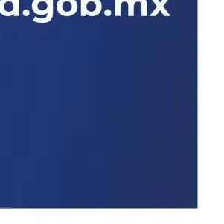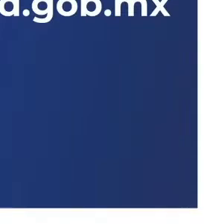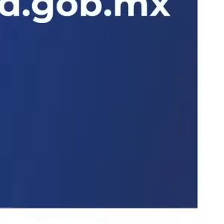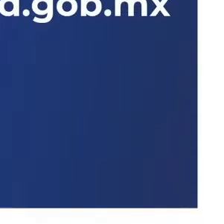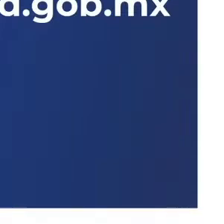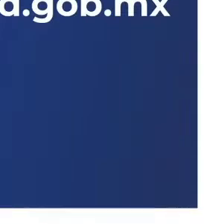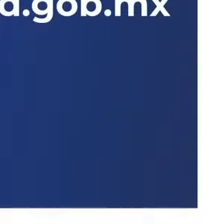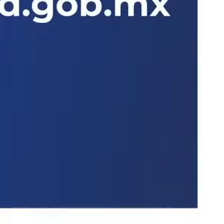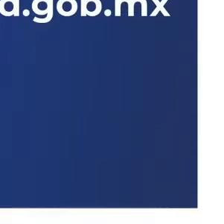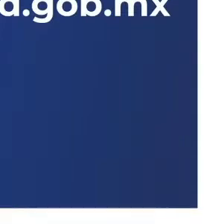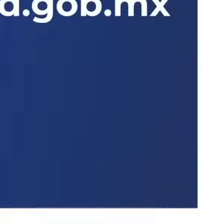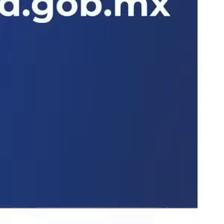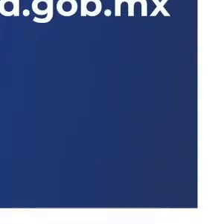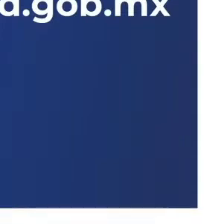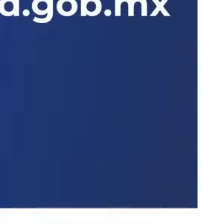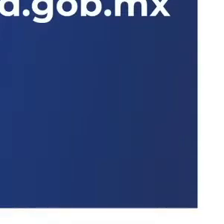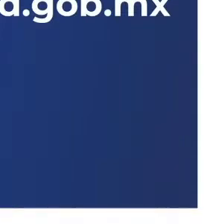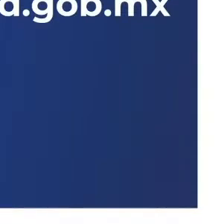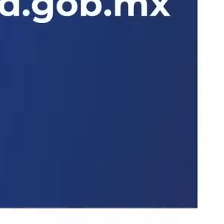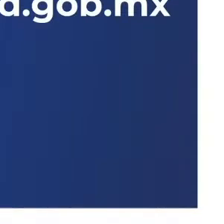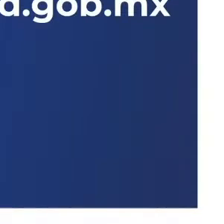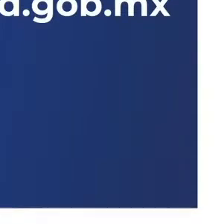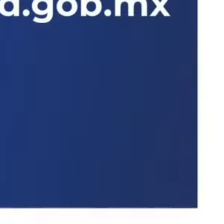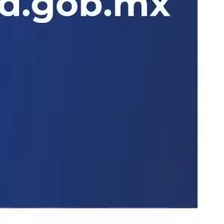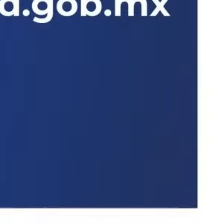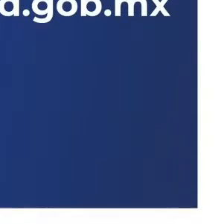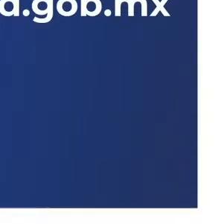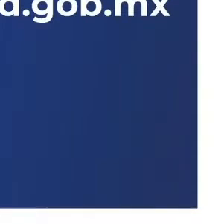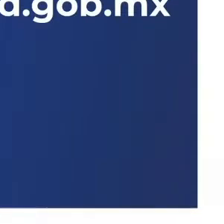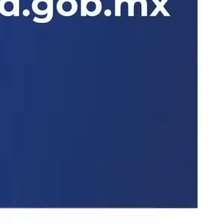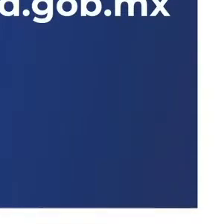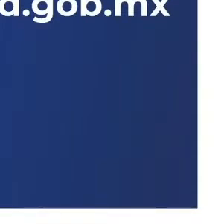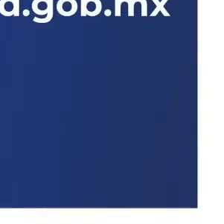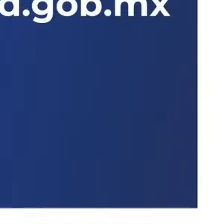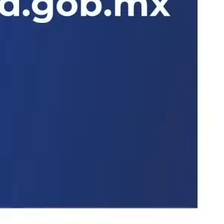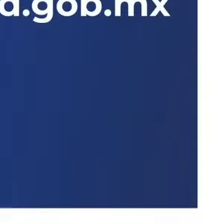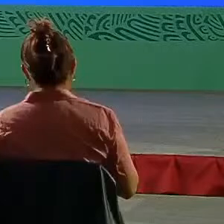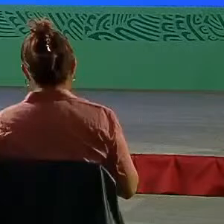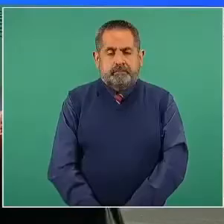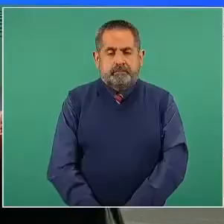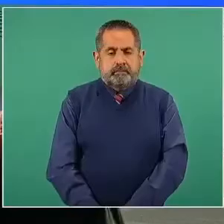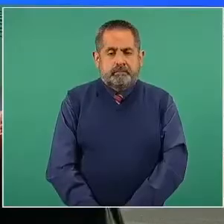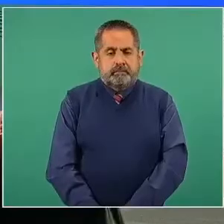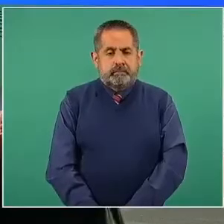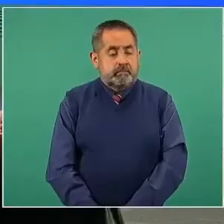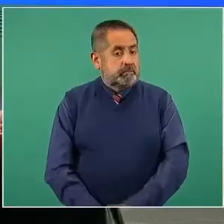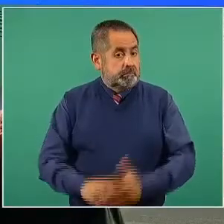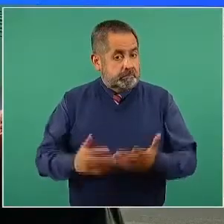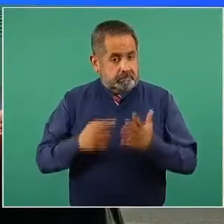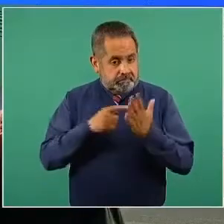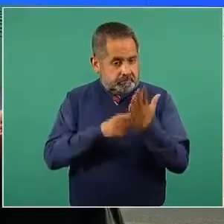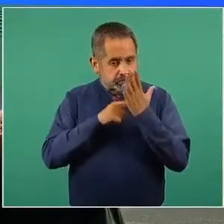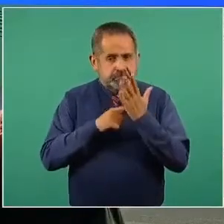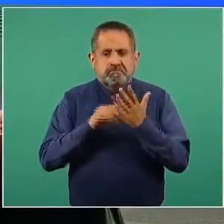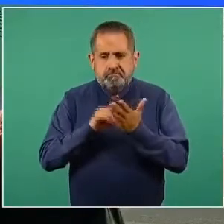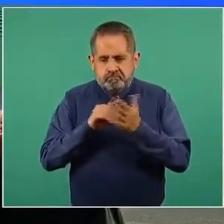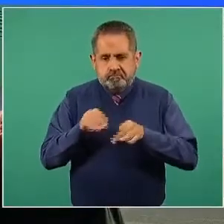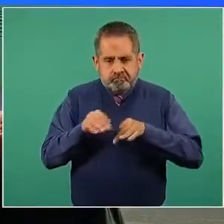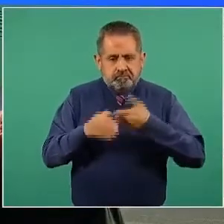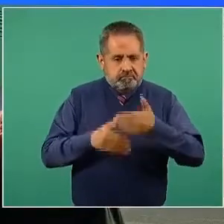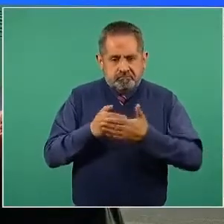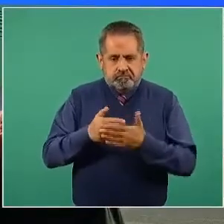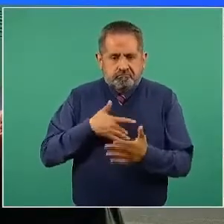atribuibles a vacunación. Nos ayuda mucho a la farmacovigilancia, que hasta el momento nos ha revelado que estamos trabajando con